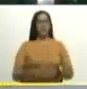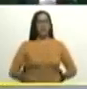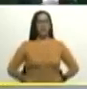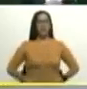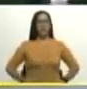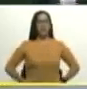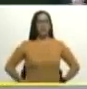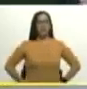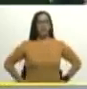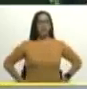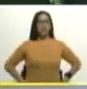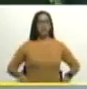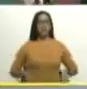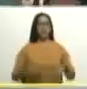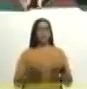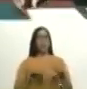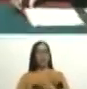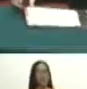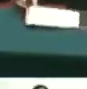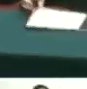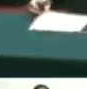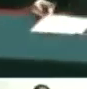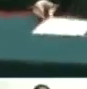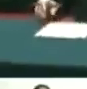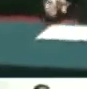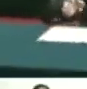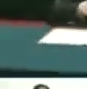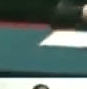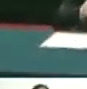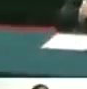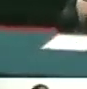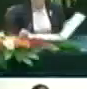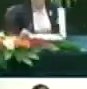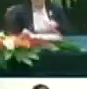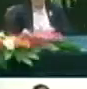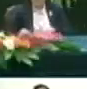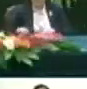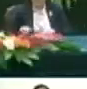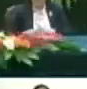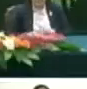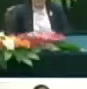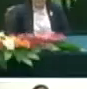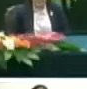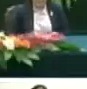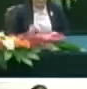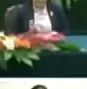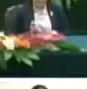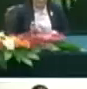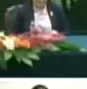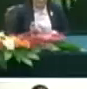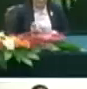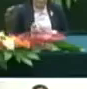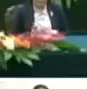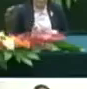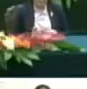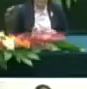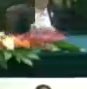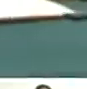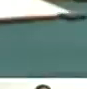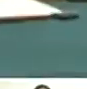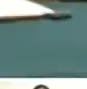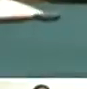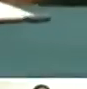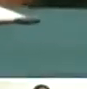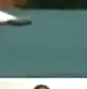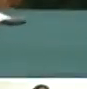y avanzamos en productos específicos del mar para ser vendidos en la China,